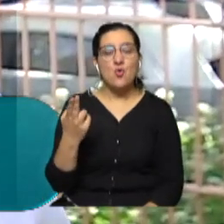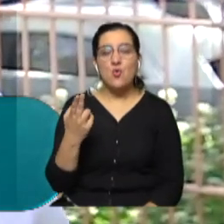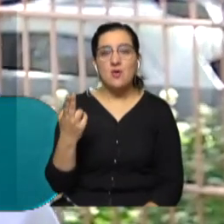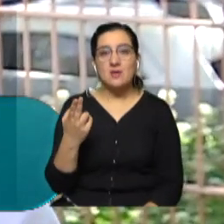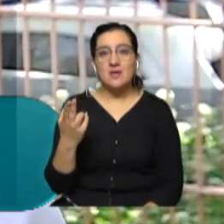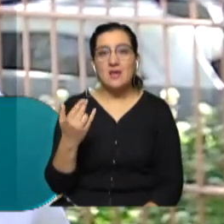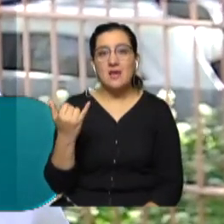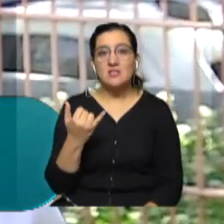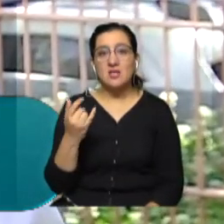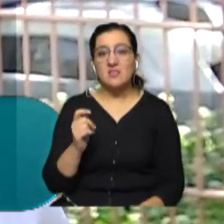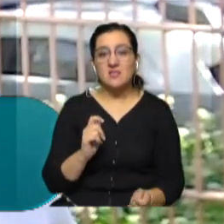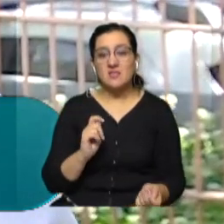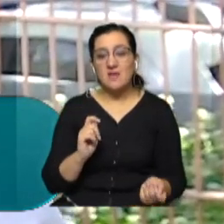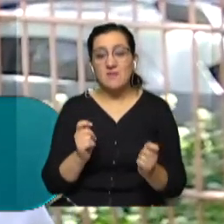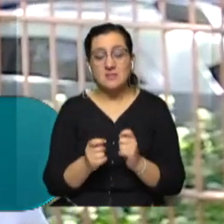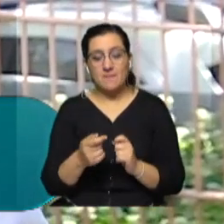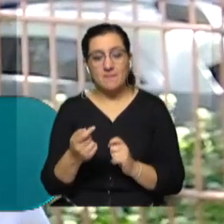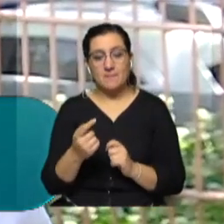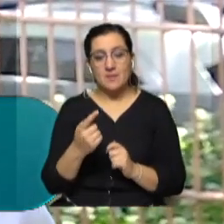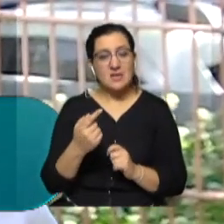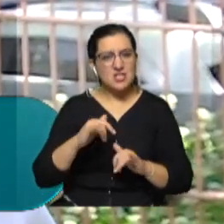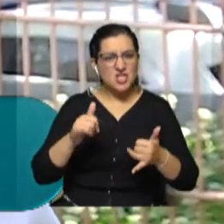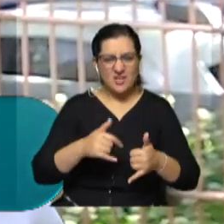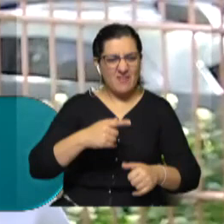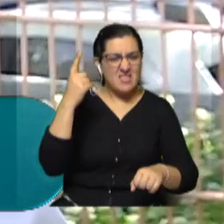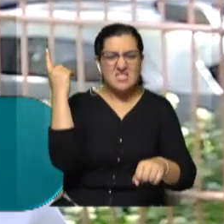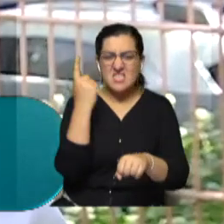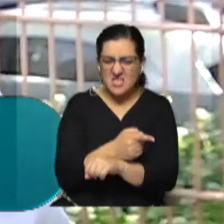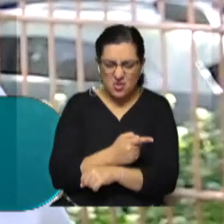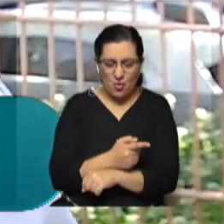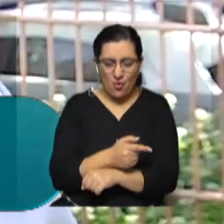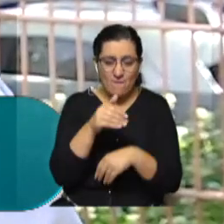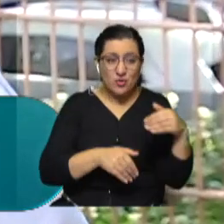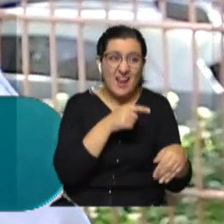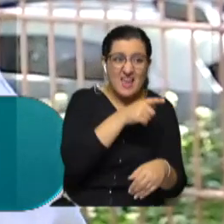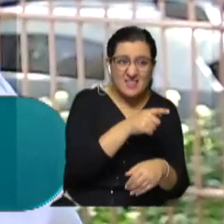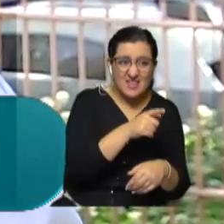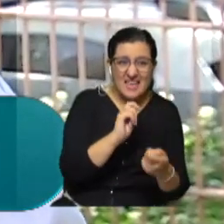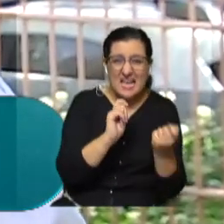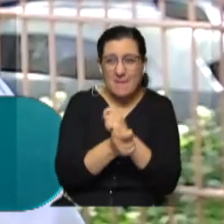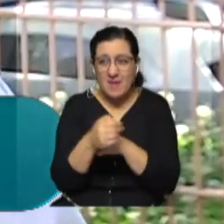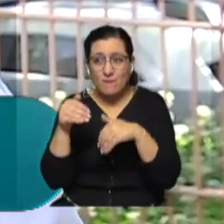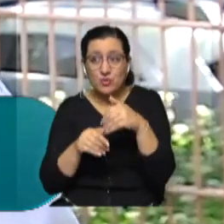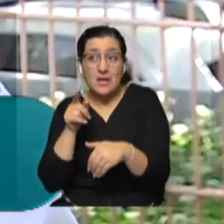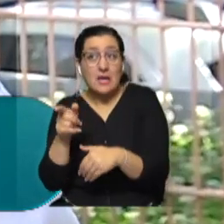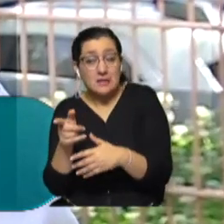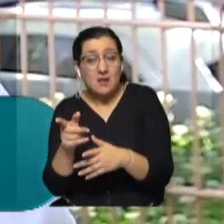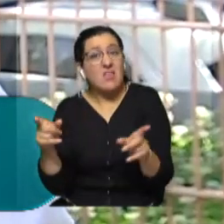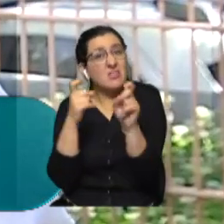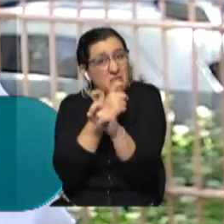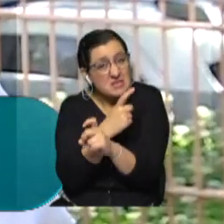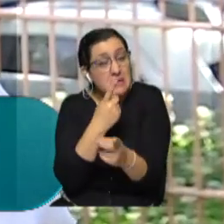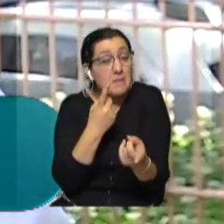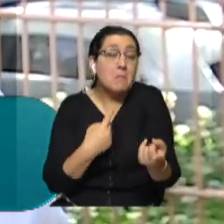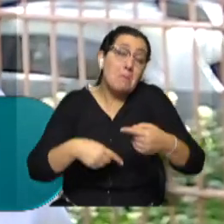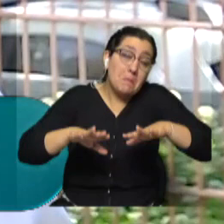el caso de transferencias, que alguien que tenía a priori definido votar por uno, vote por otro. Sin embargo, algunos trabajos en Estados